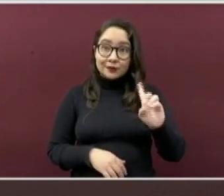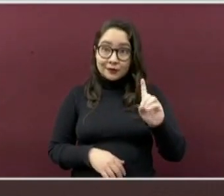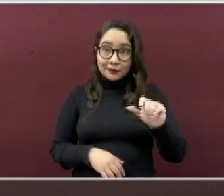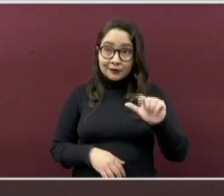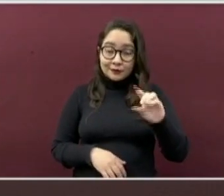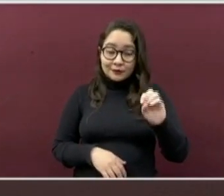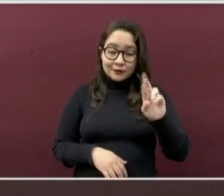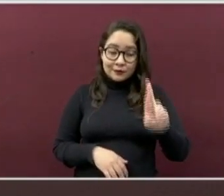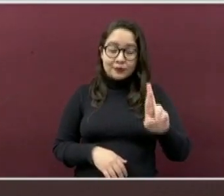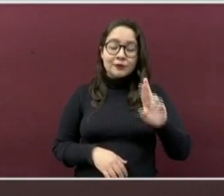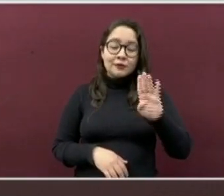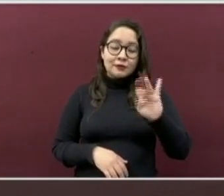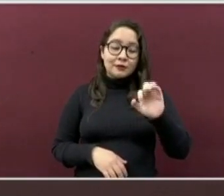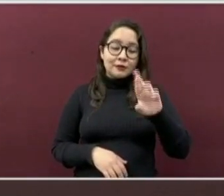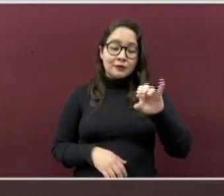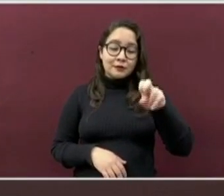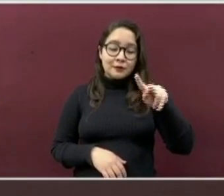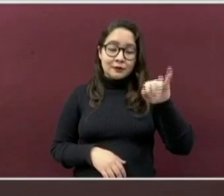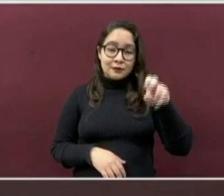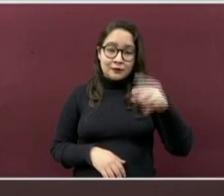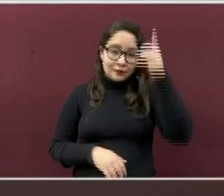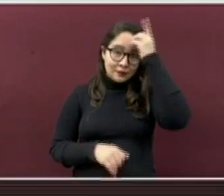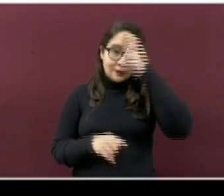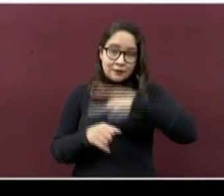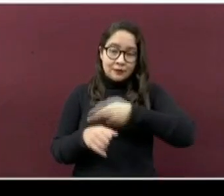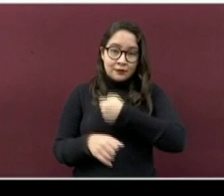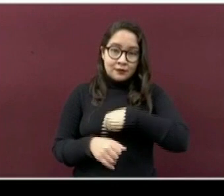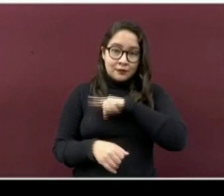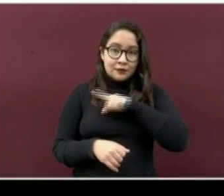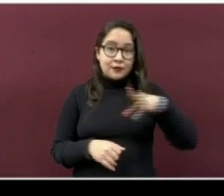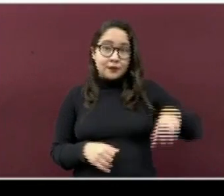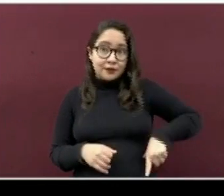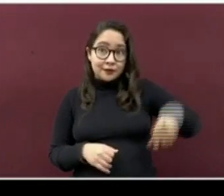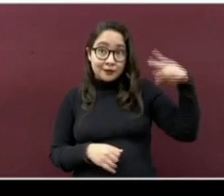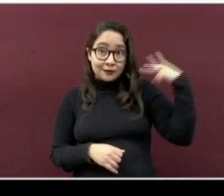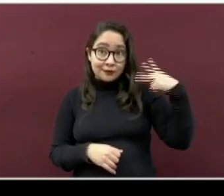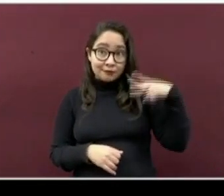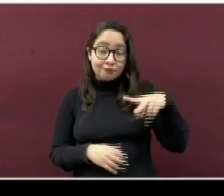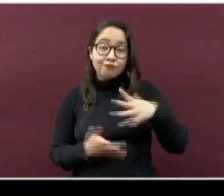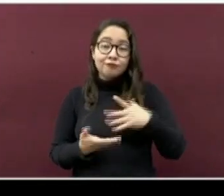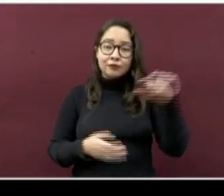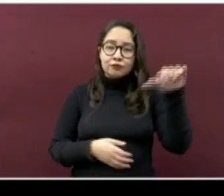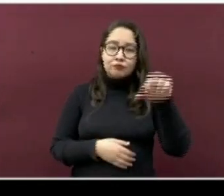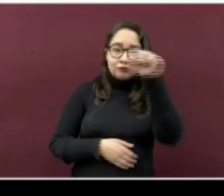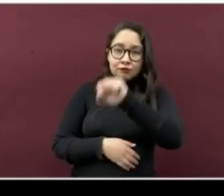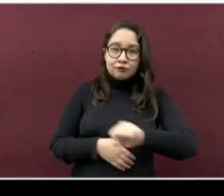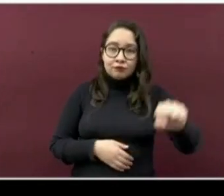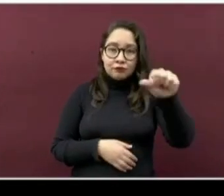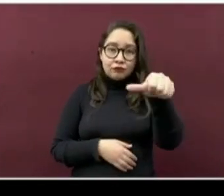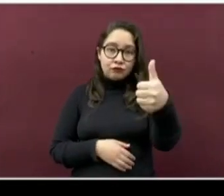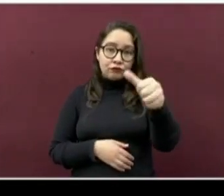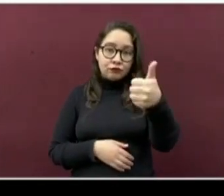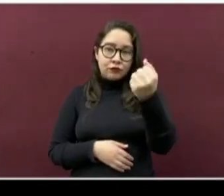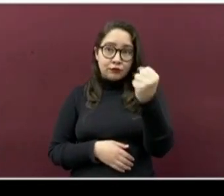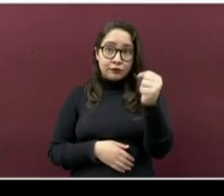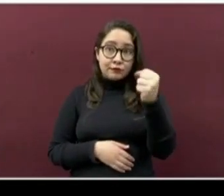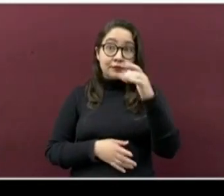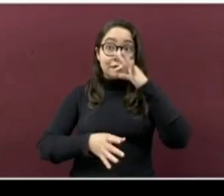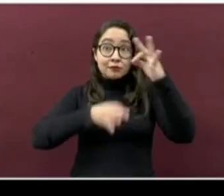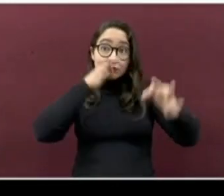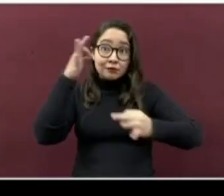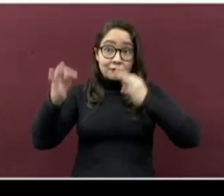salud pública en Veracruz. Hoy, sábado 11 de septiembre, les daremos a ustedes el informe número